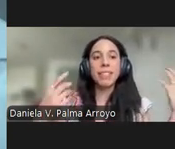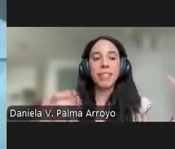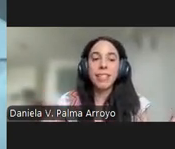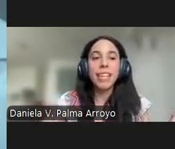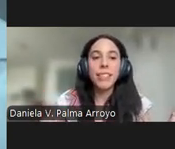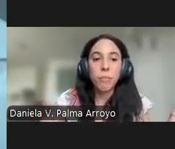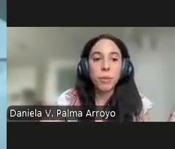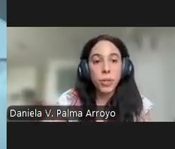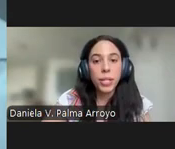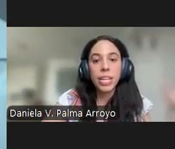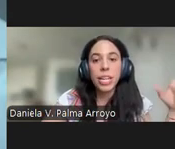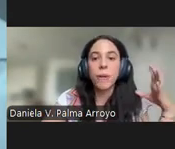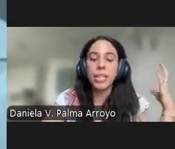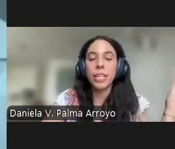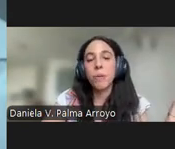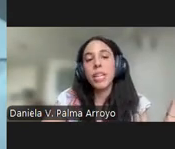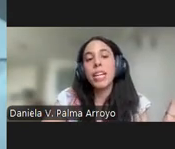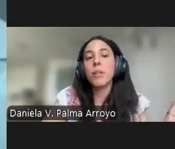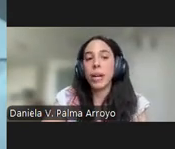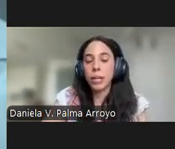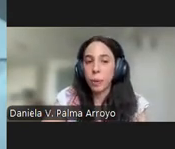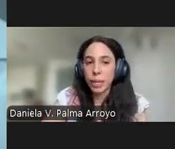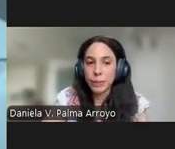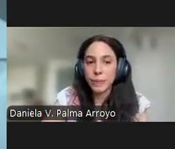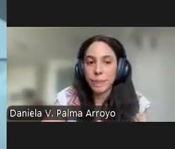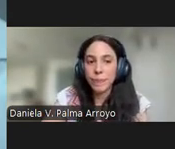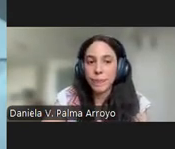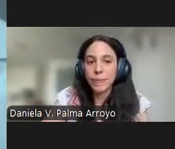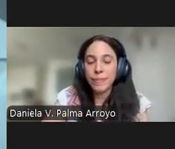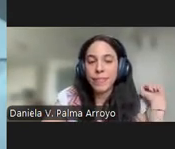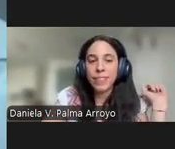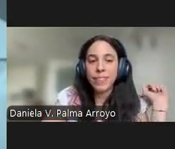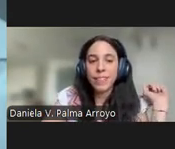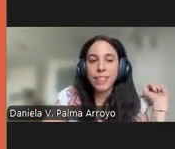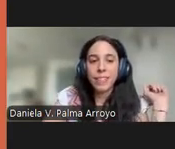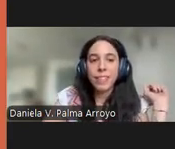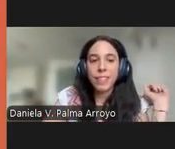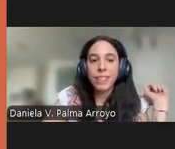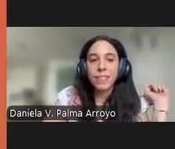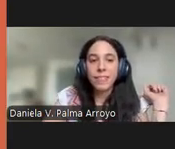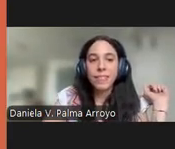que represente esa emoción y lo van a denominar lugar 4.